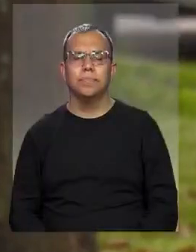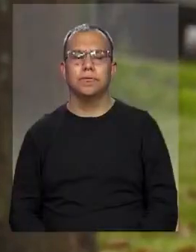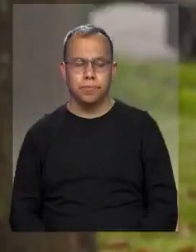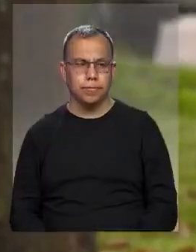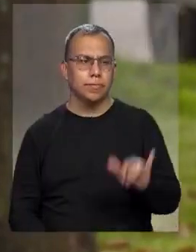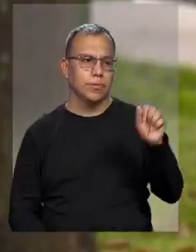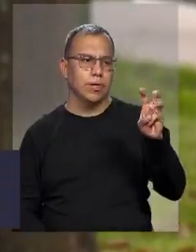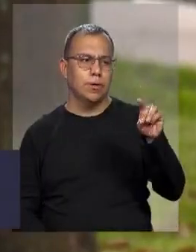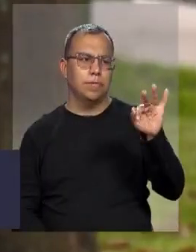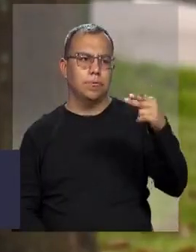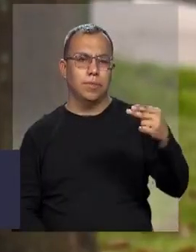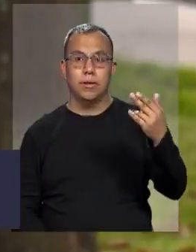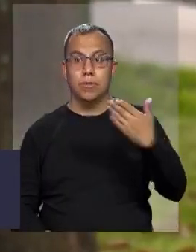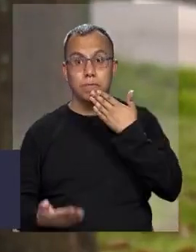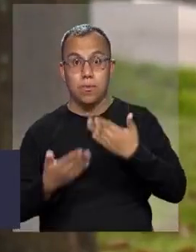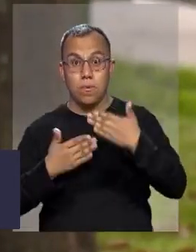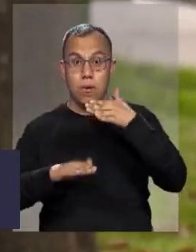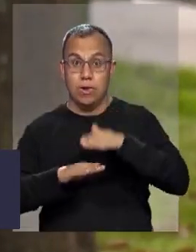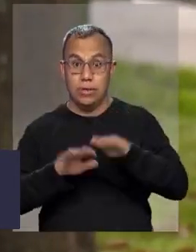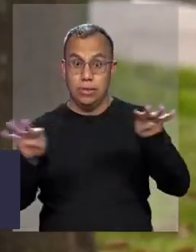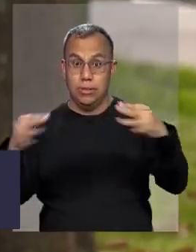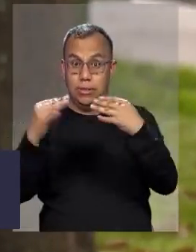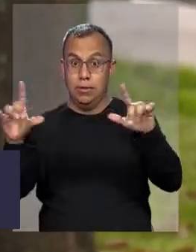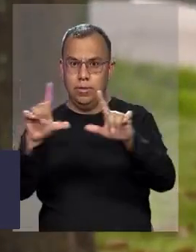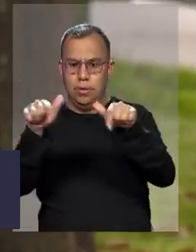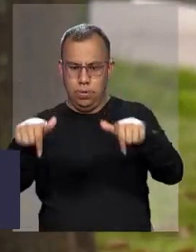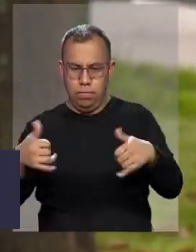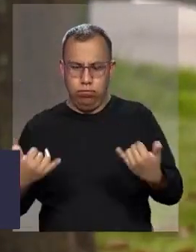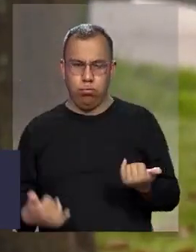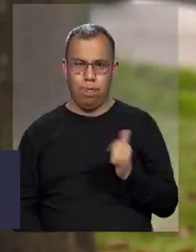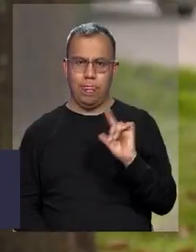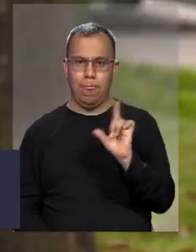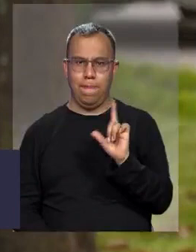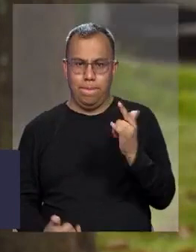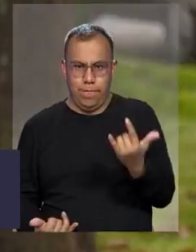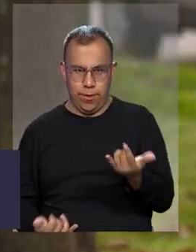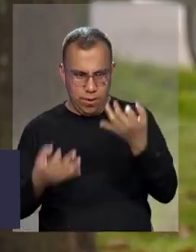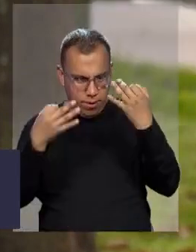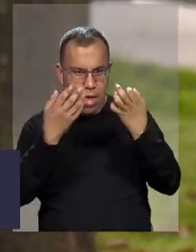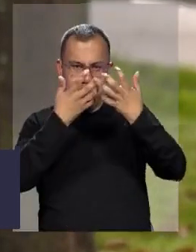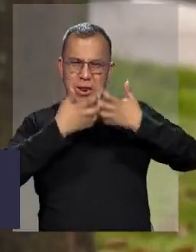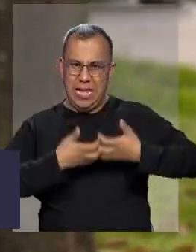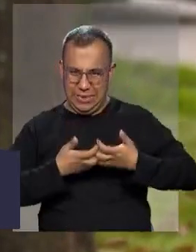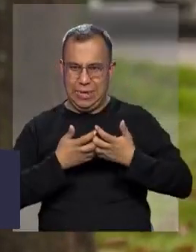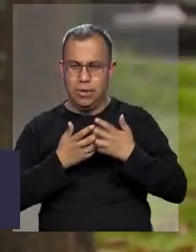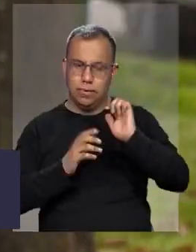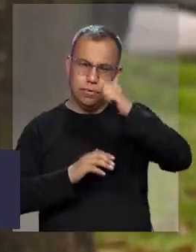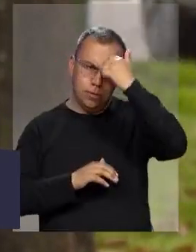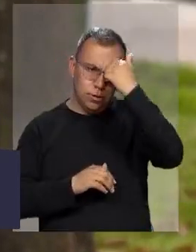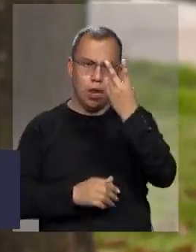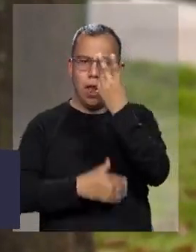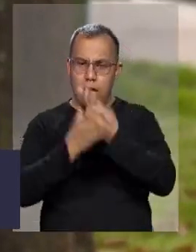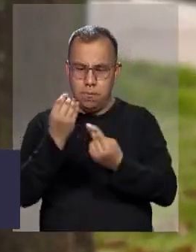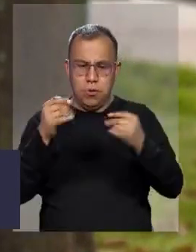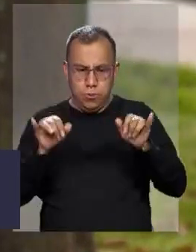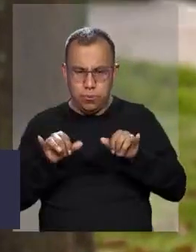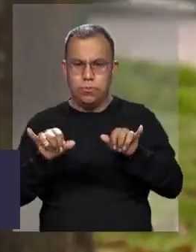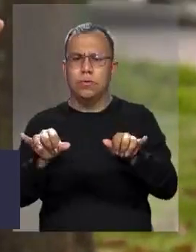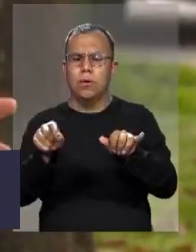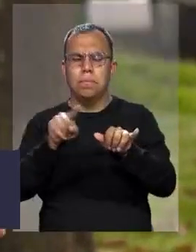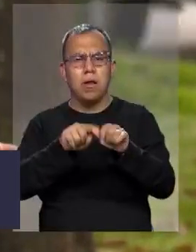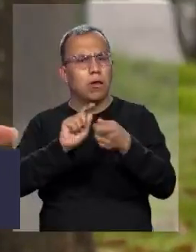Yamid y televidentes de ahora, buenas tardes. En la mañana de este lunes, la Aerocivil confirmó la integración de estas dos aerolíneas,